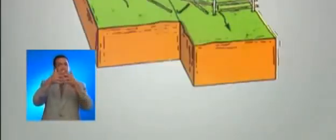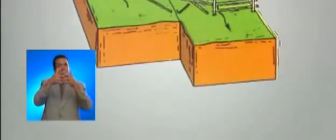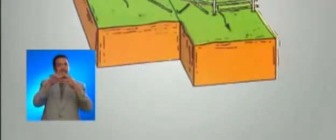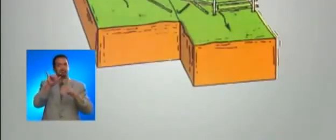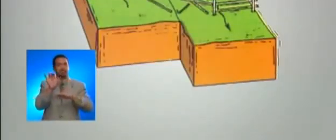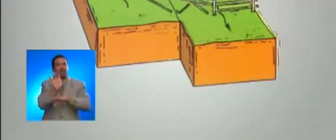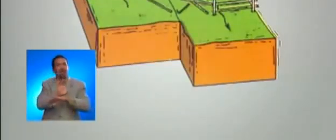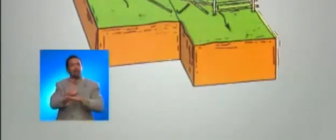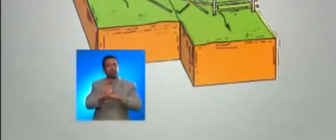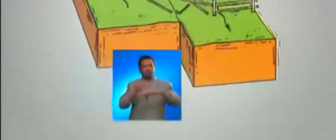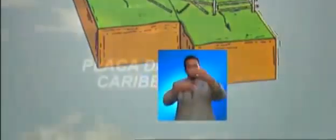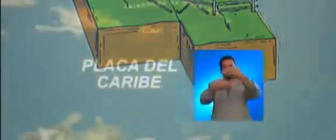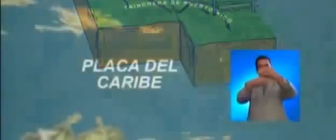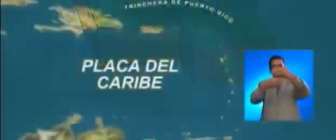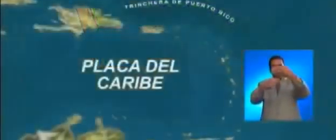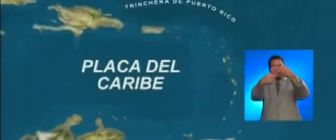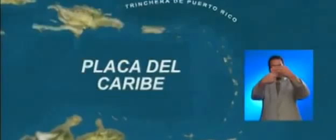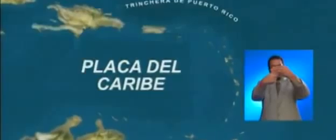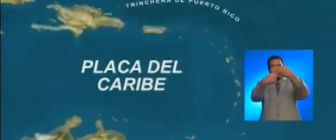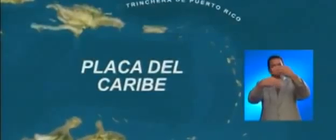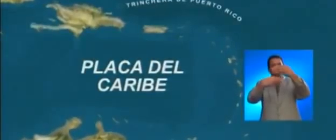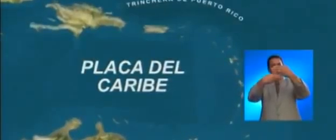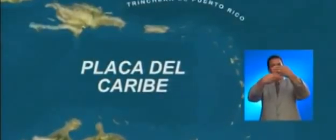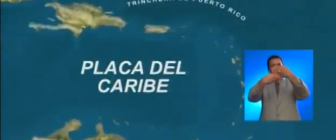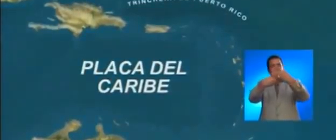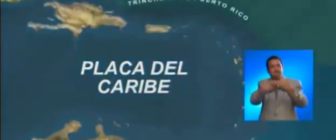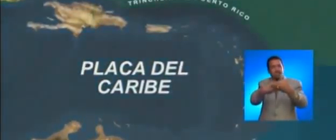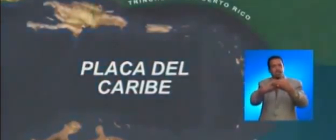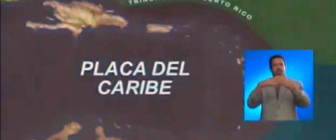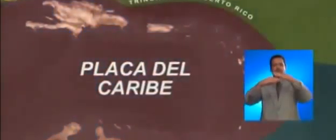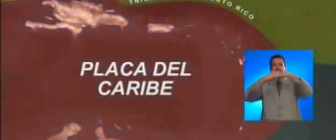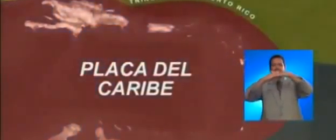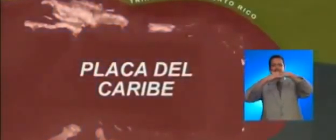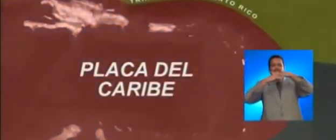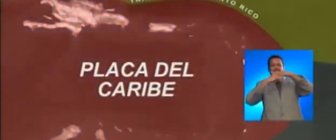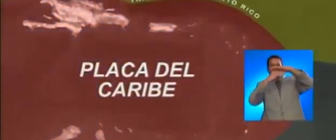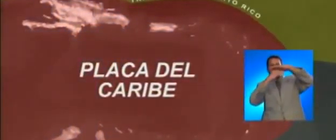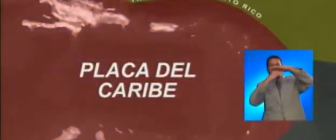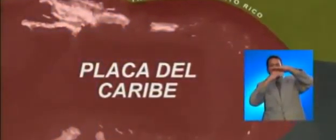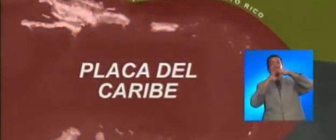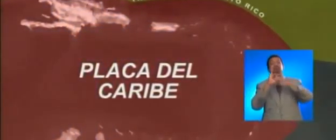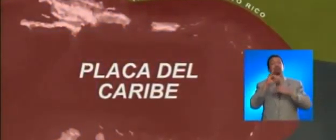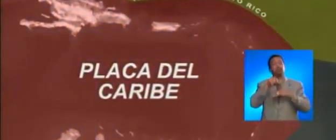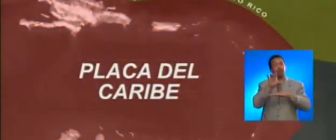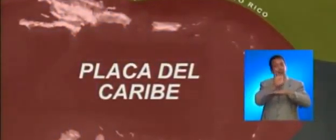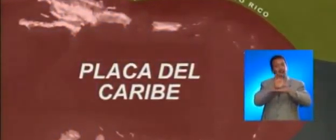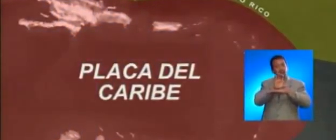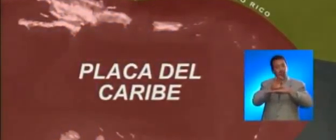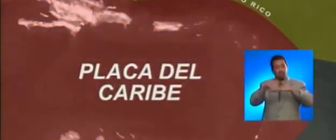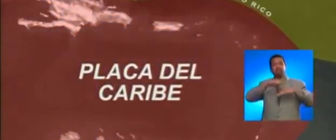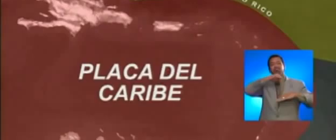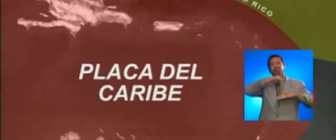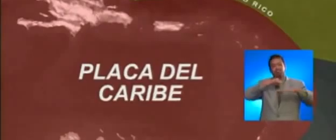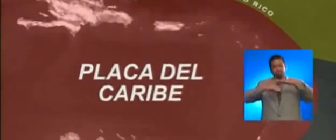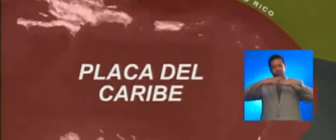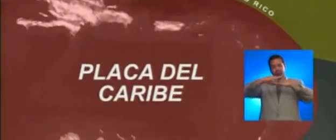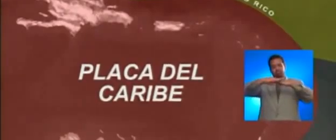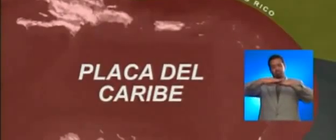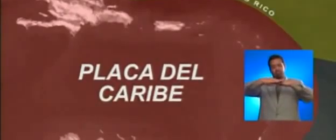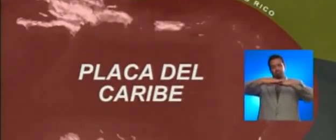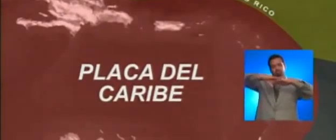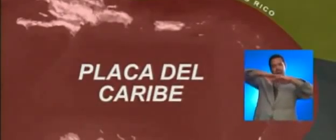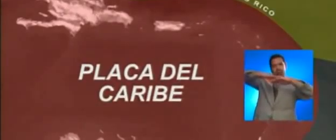localizadas alrededor de Puerto Rico que podrían generar no solo terremotos significativos, sino también tsunamis. El hecho de que Puerto Rico esté